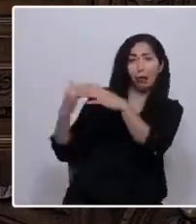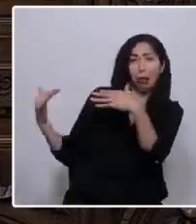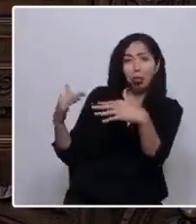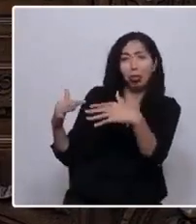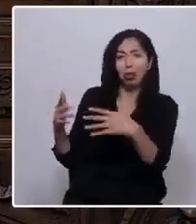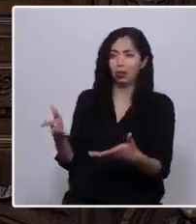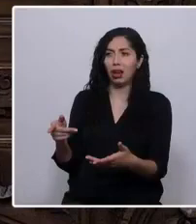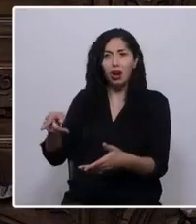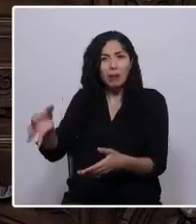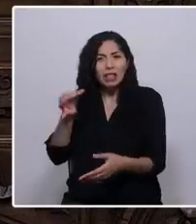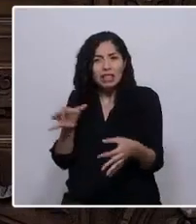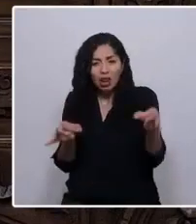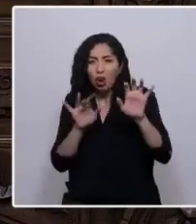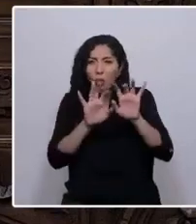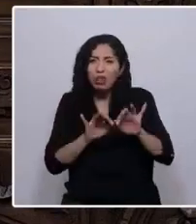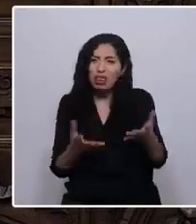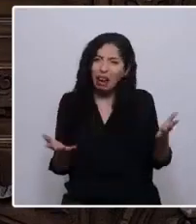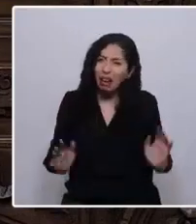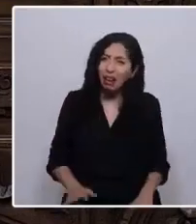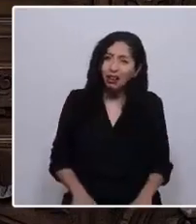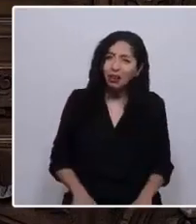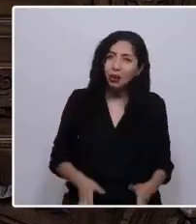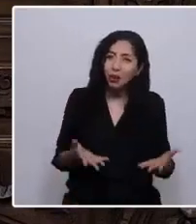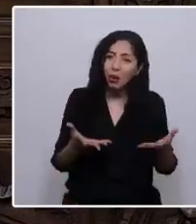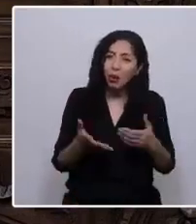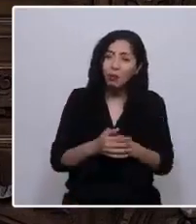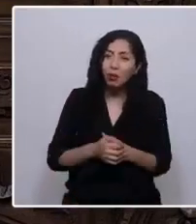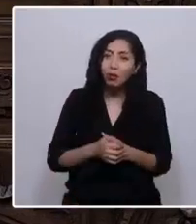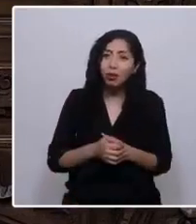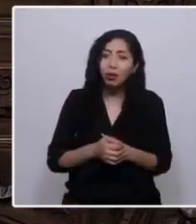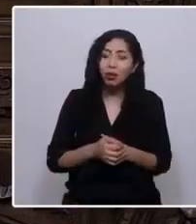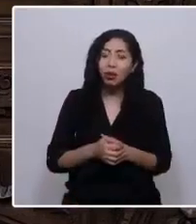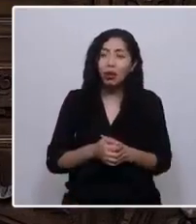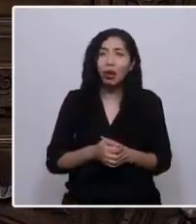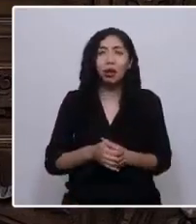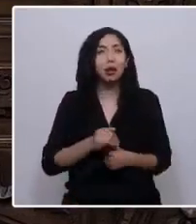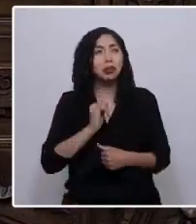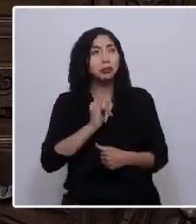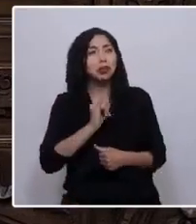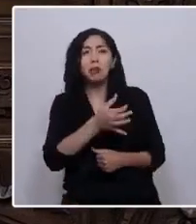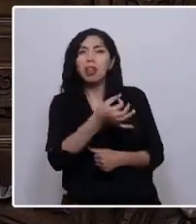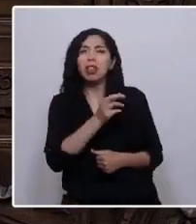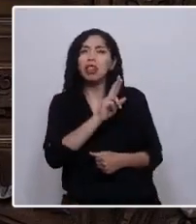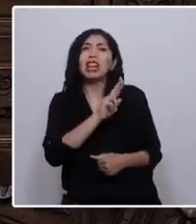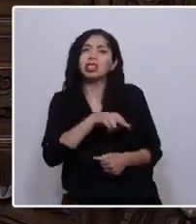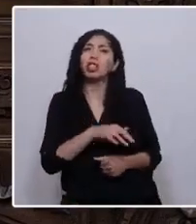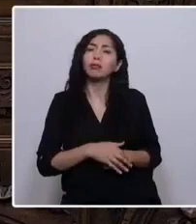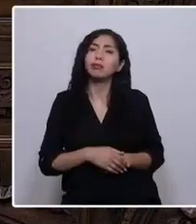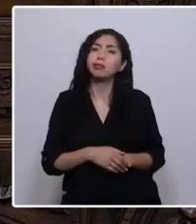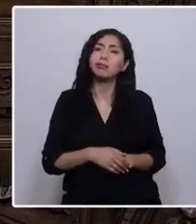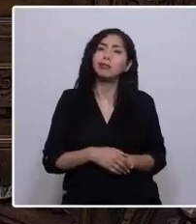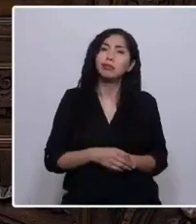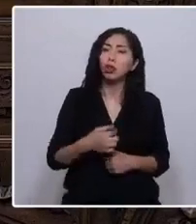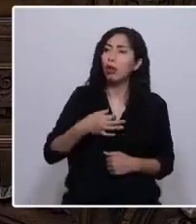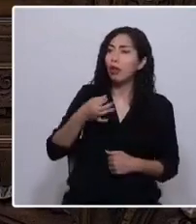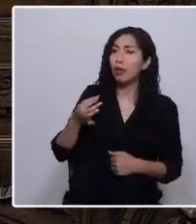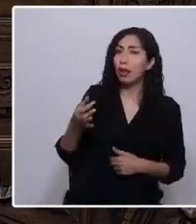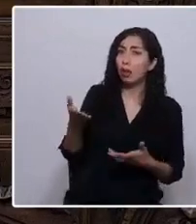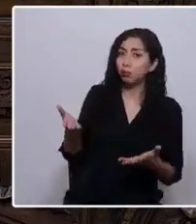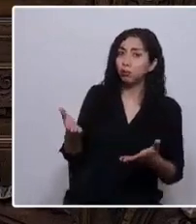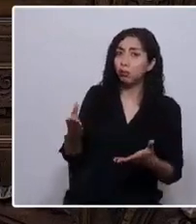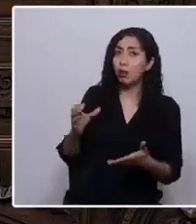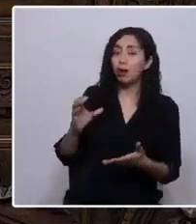dice que va a hacer un comunicado. Tiene razón, me dijo. Yo le dije en ese momento, comandante Marcos, le dije, yo había que